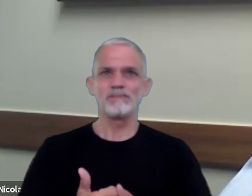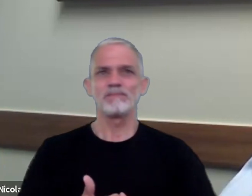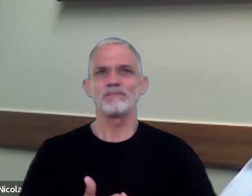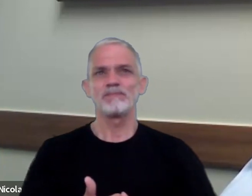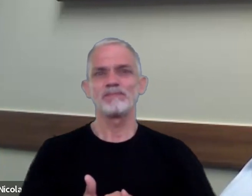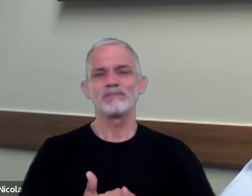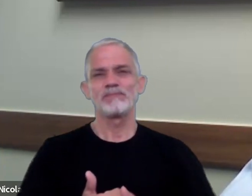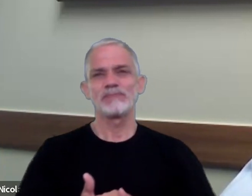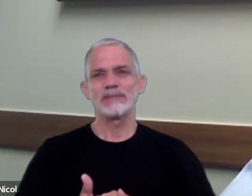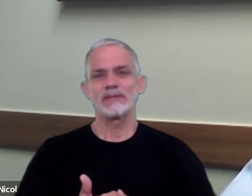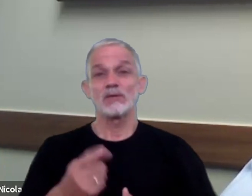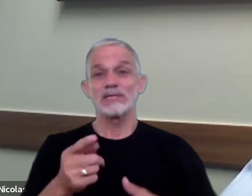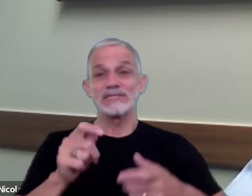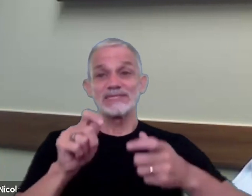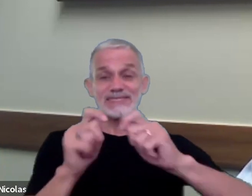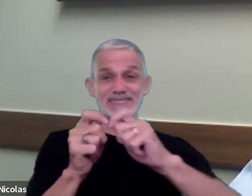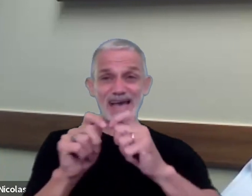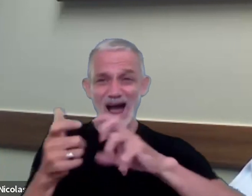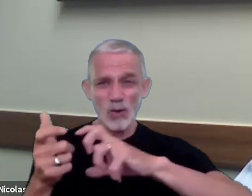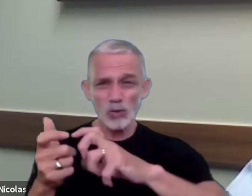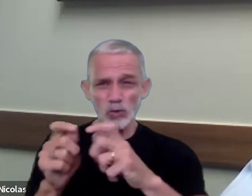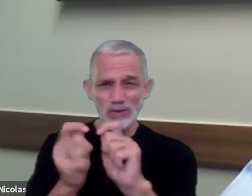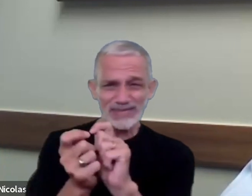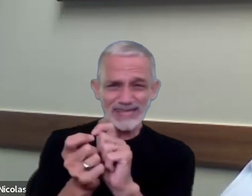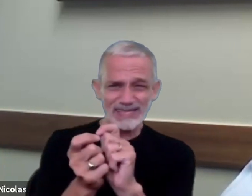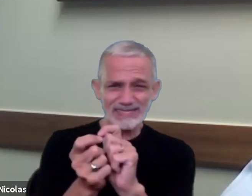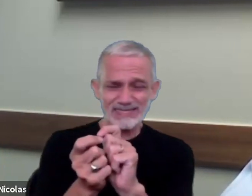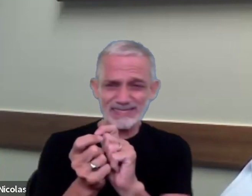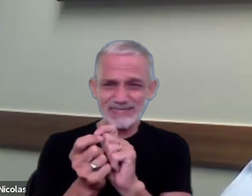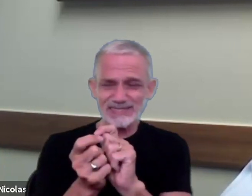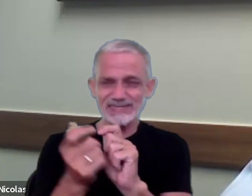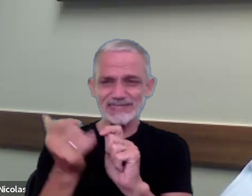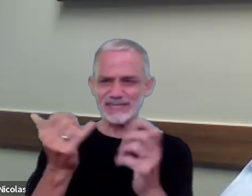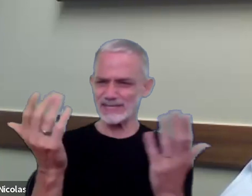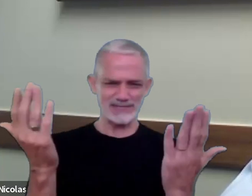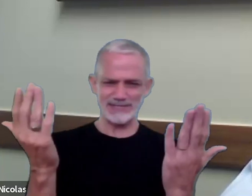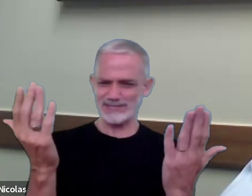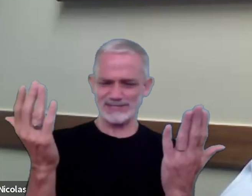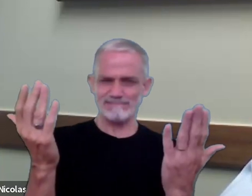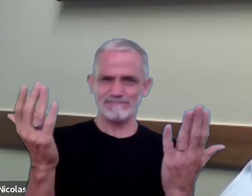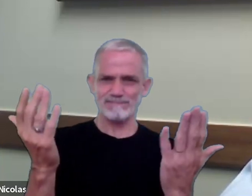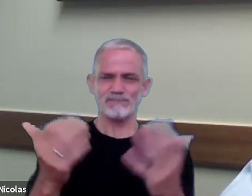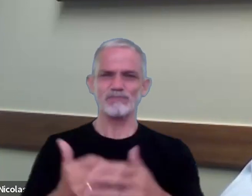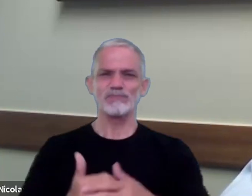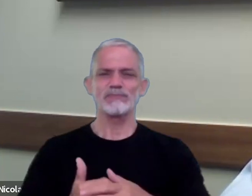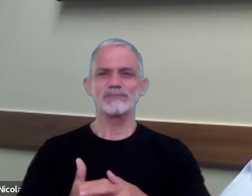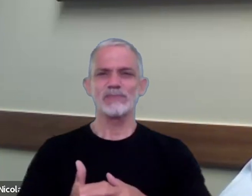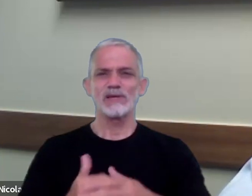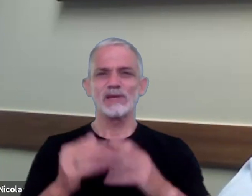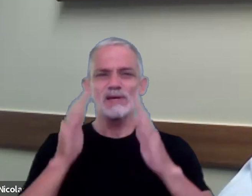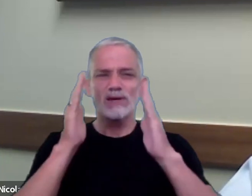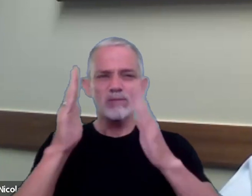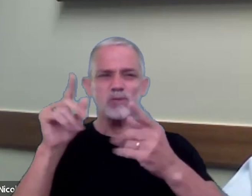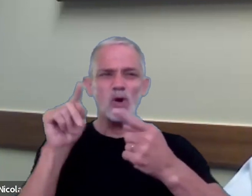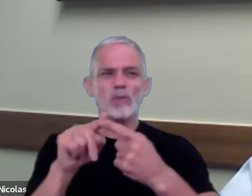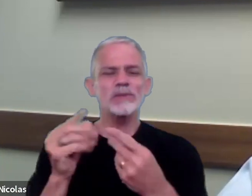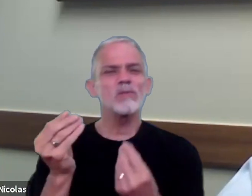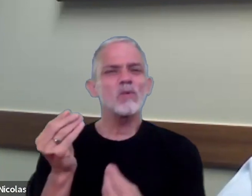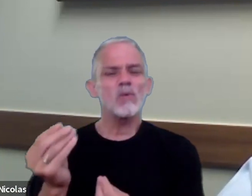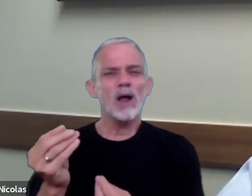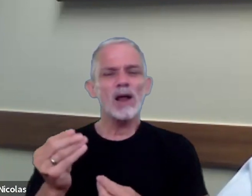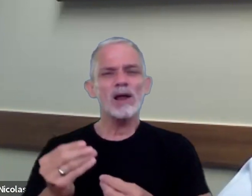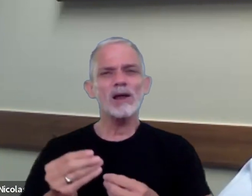esos ajustes lo que tienden a apuntar es a